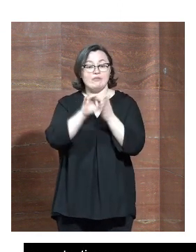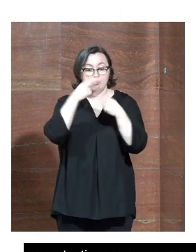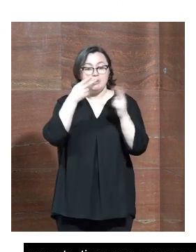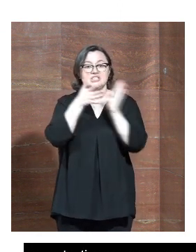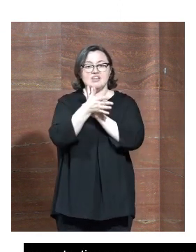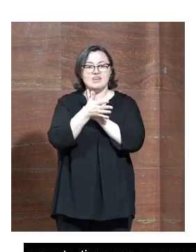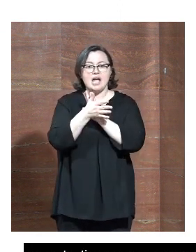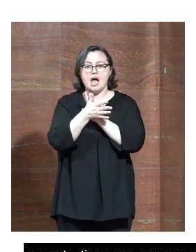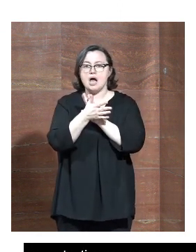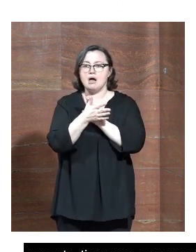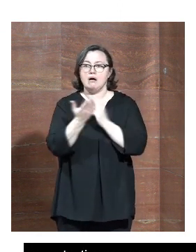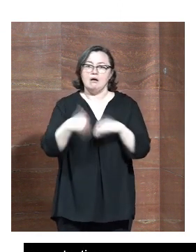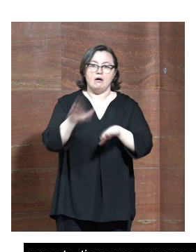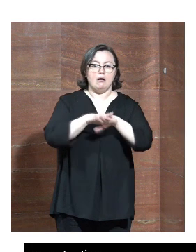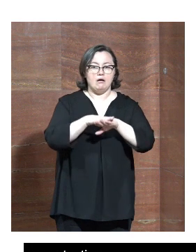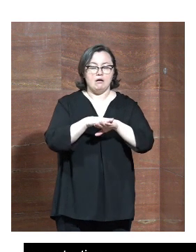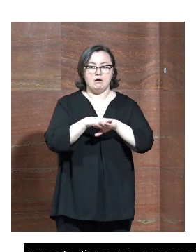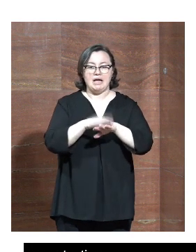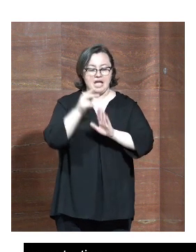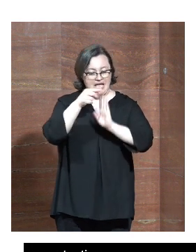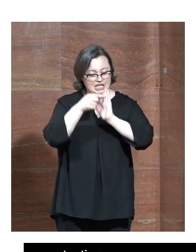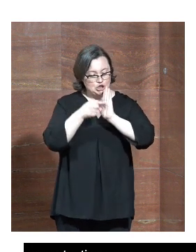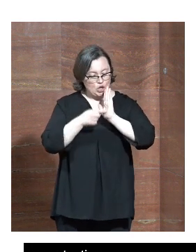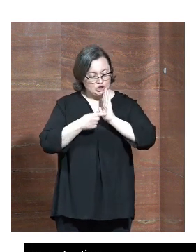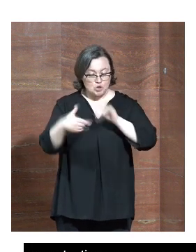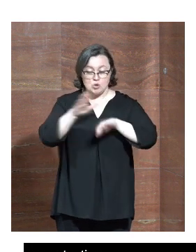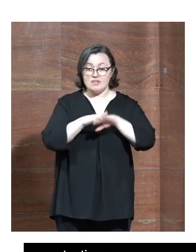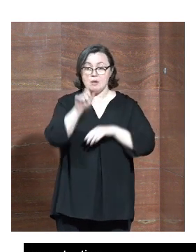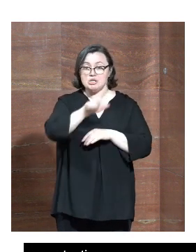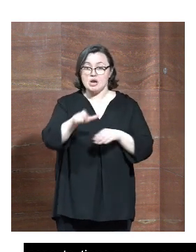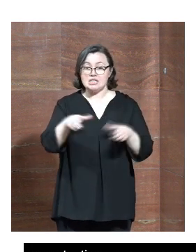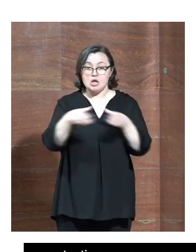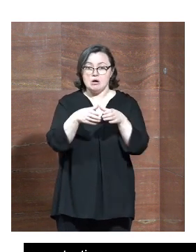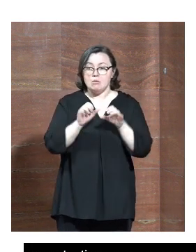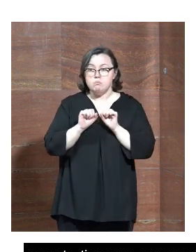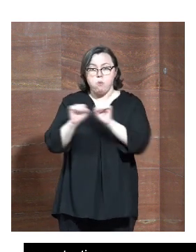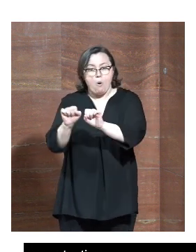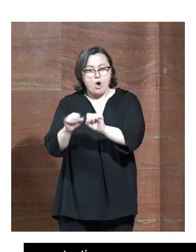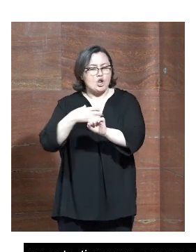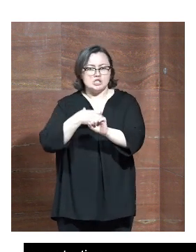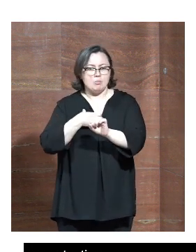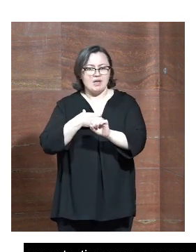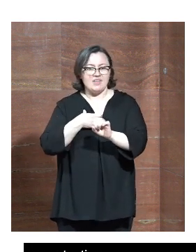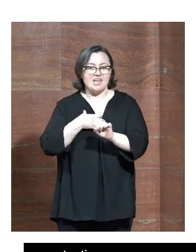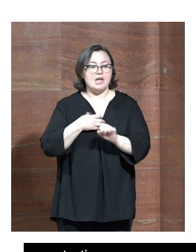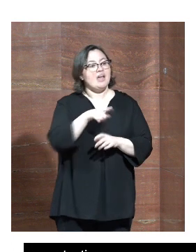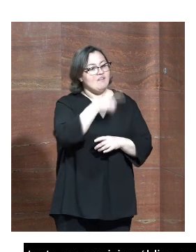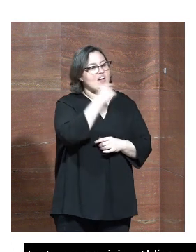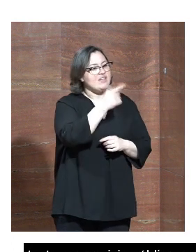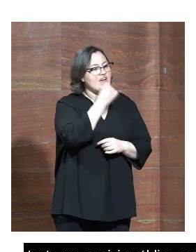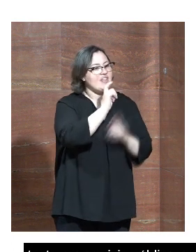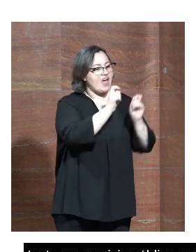aspecto imponer en unas líneas, excluyendo a unas personas y dando facilidades a